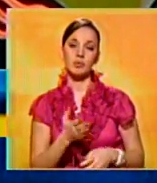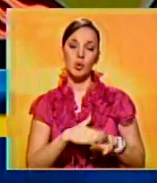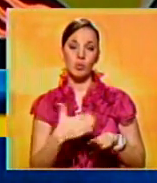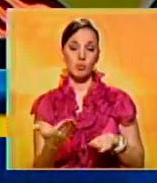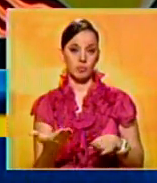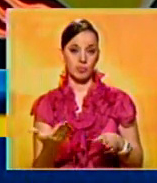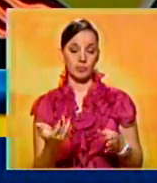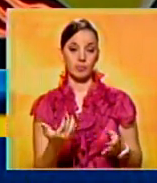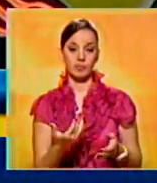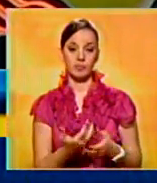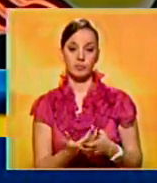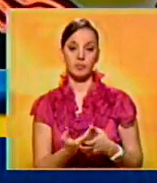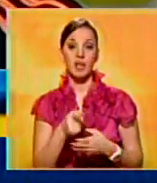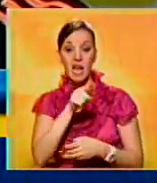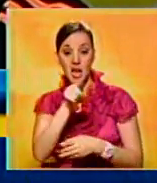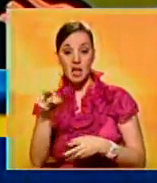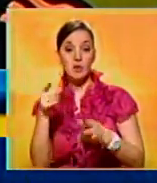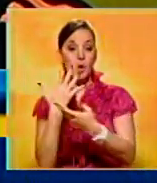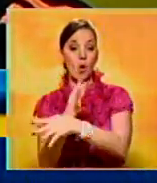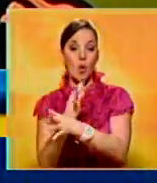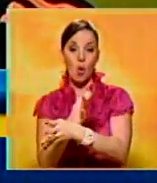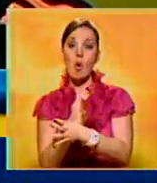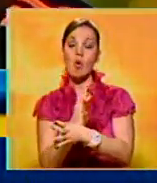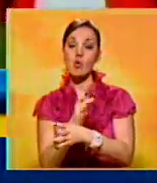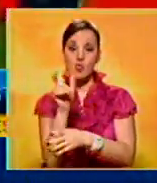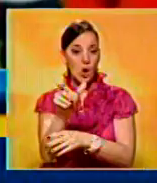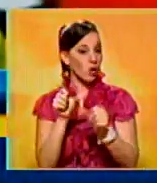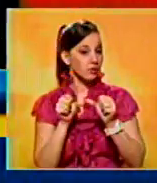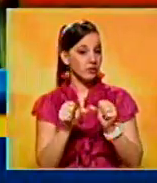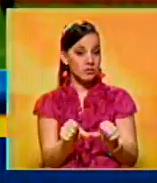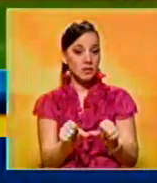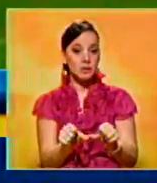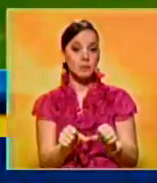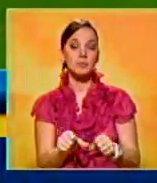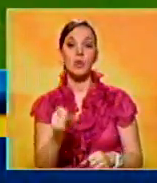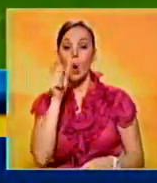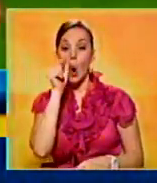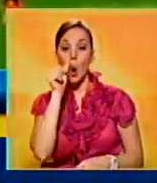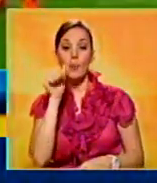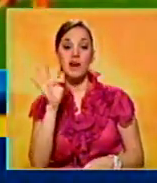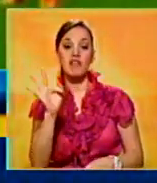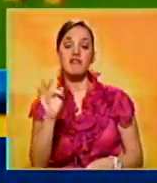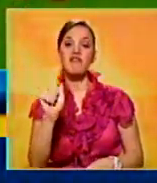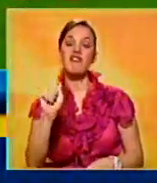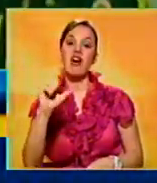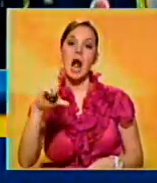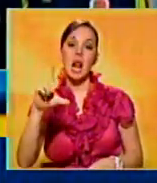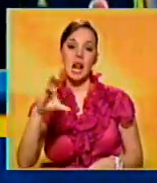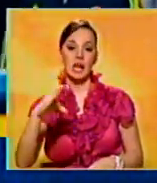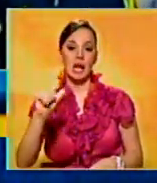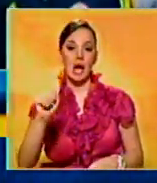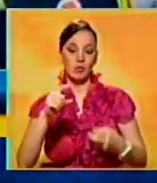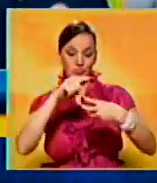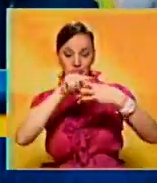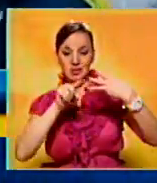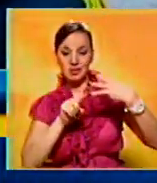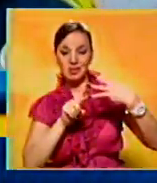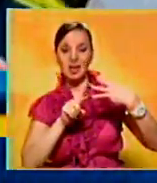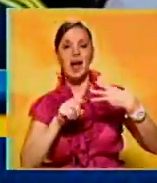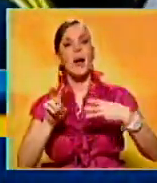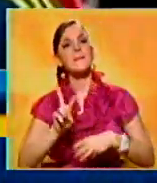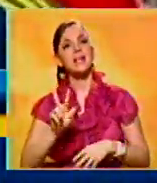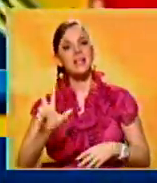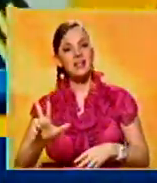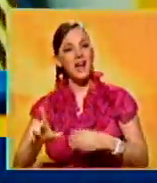porque son jugadores titulares del equipo. Y es que además de Falcao, Luis Amaranto Perea y Lucho Muriel quedaron fuera de la lista de 23 jugadores